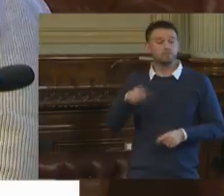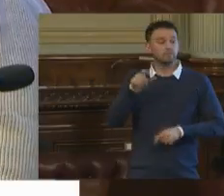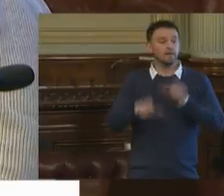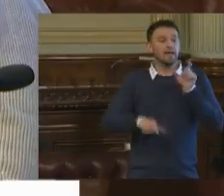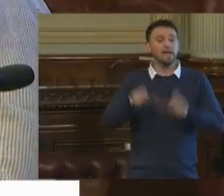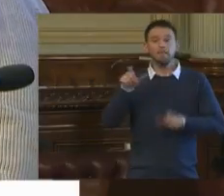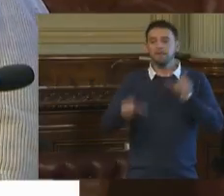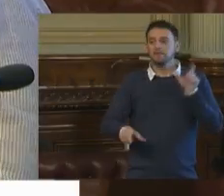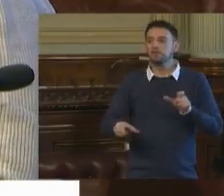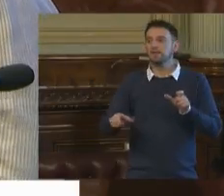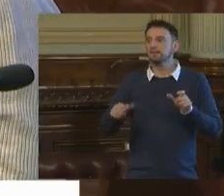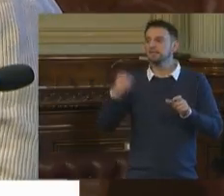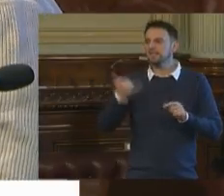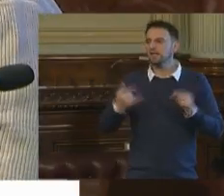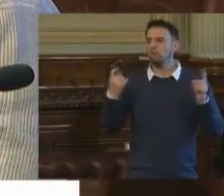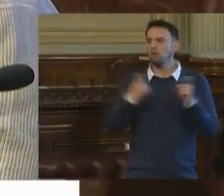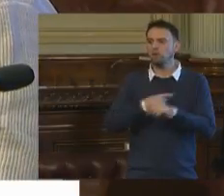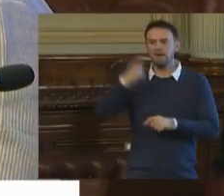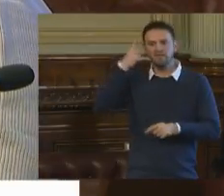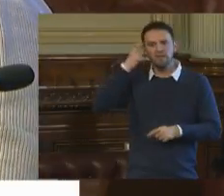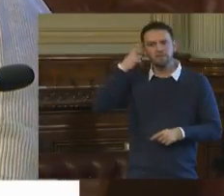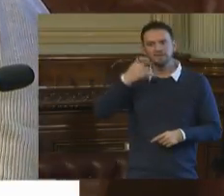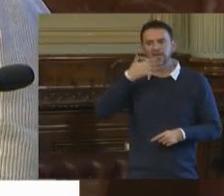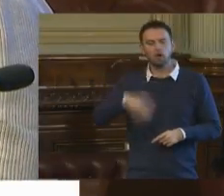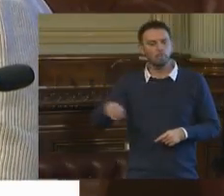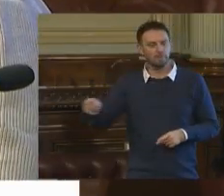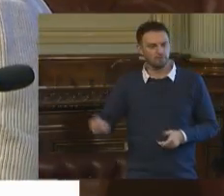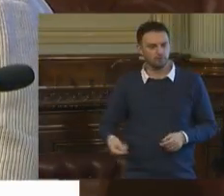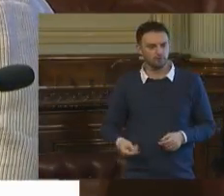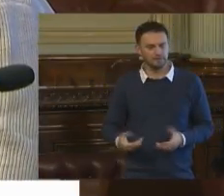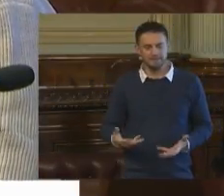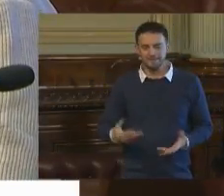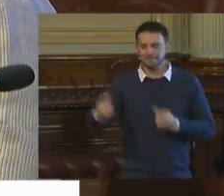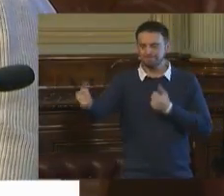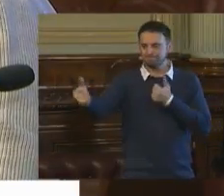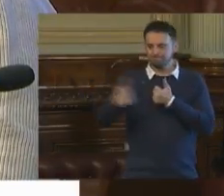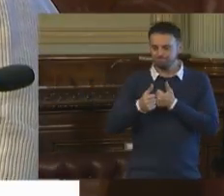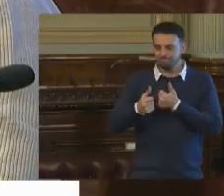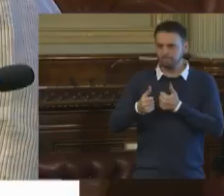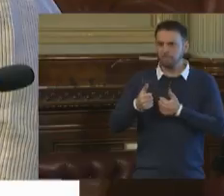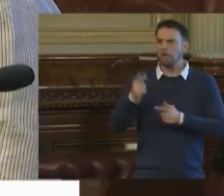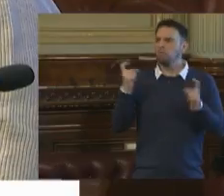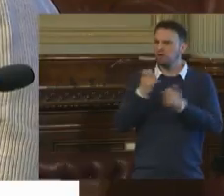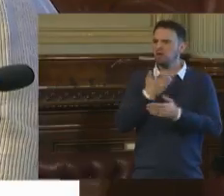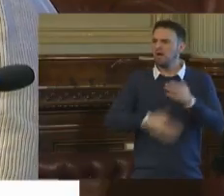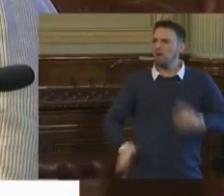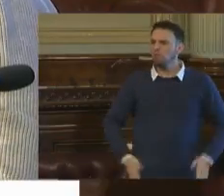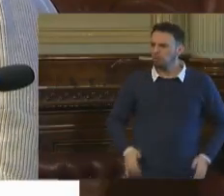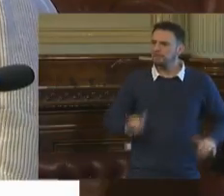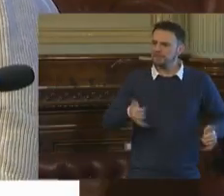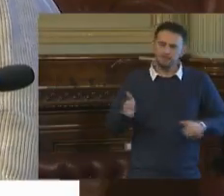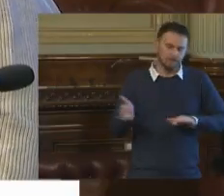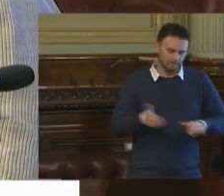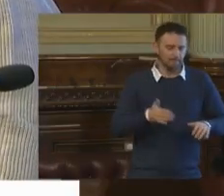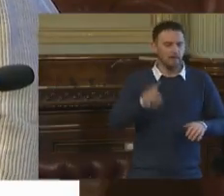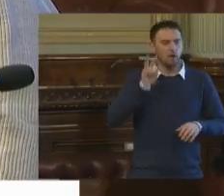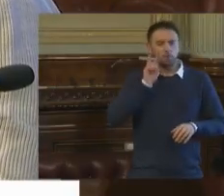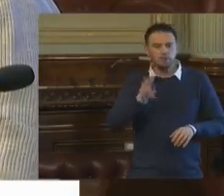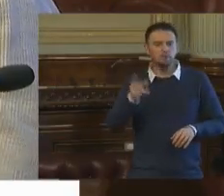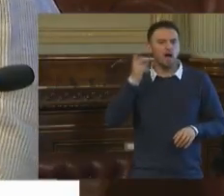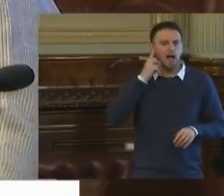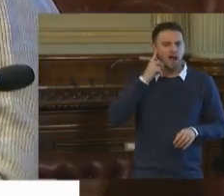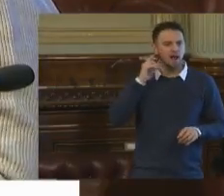las personas que tienen una discapacidad intelectual porque parece que bueno qué es lo que tiene que ver cómo con motriz o con discapacidades visuales